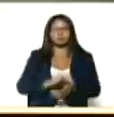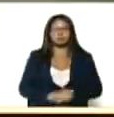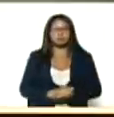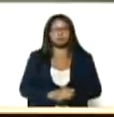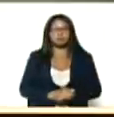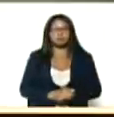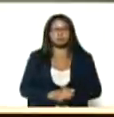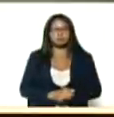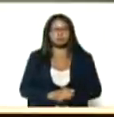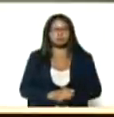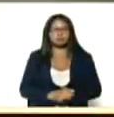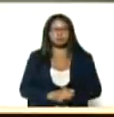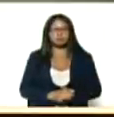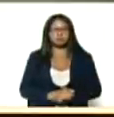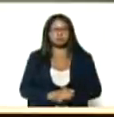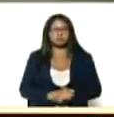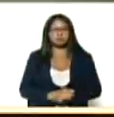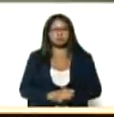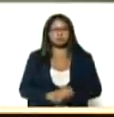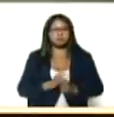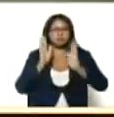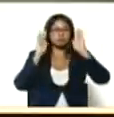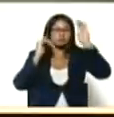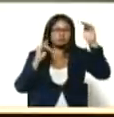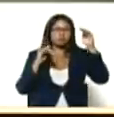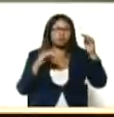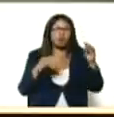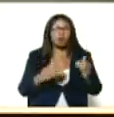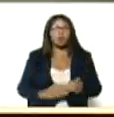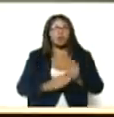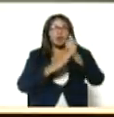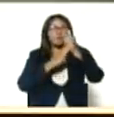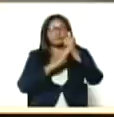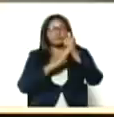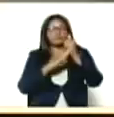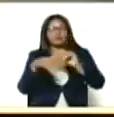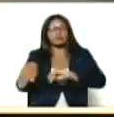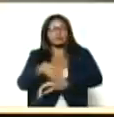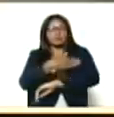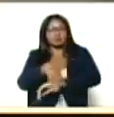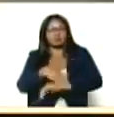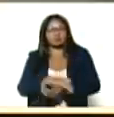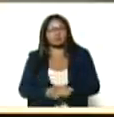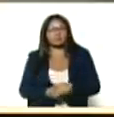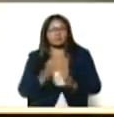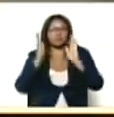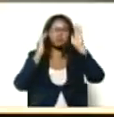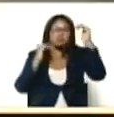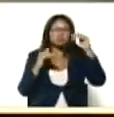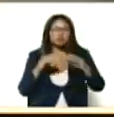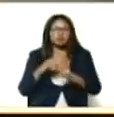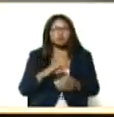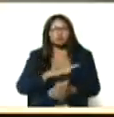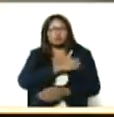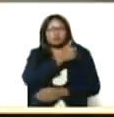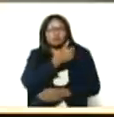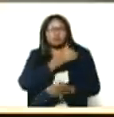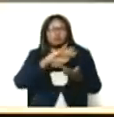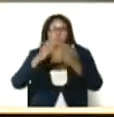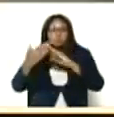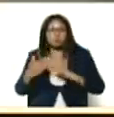atención a las VC, atención a los jefes de calle, atención a los jefes de comunidad y